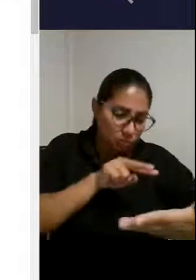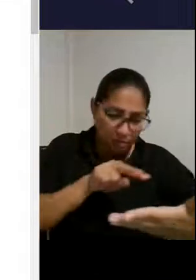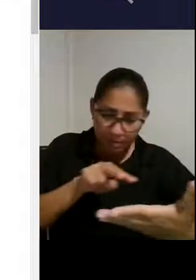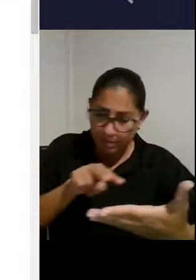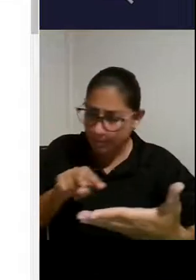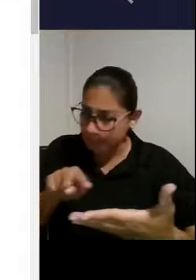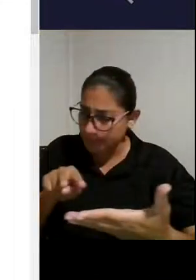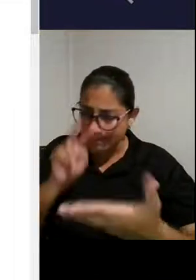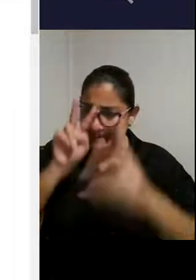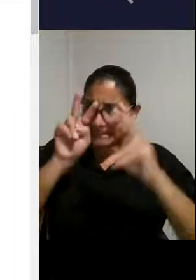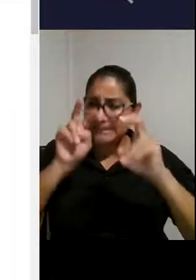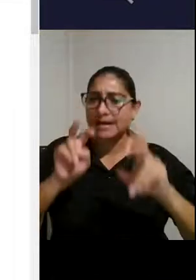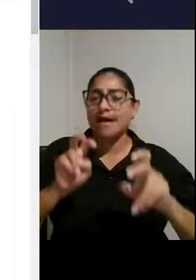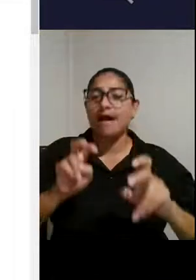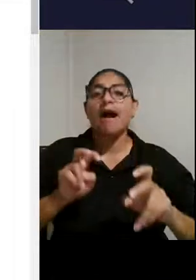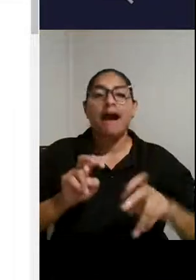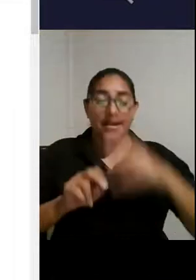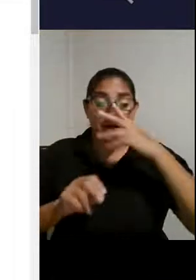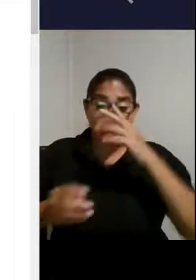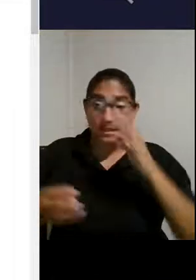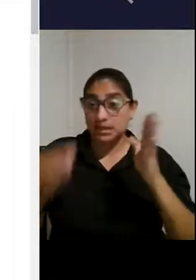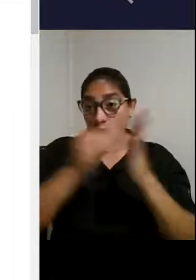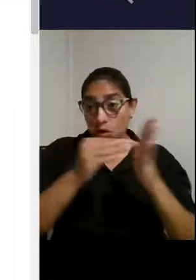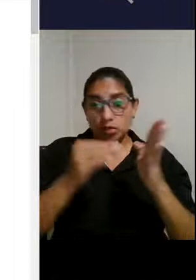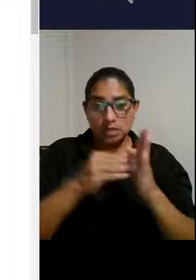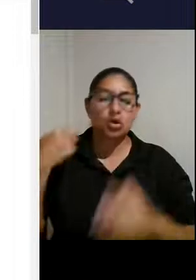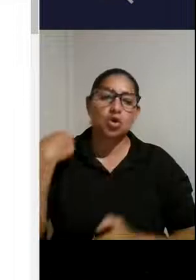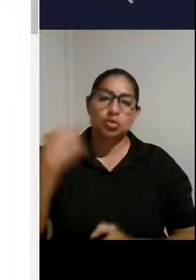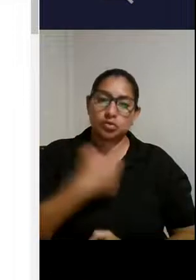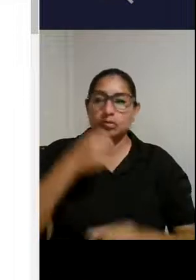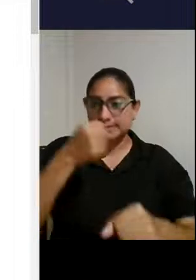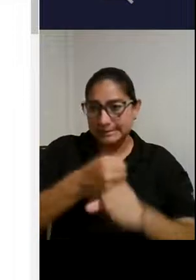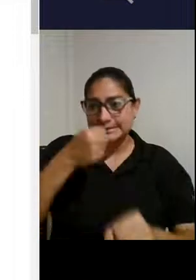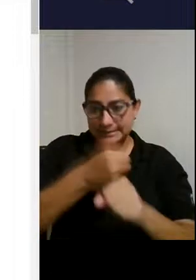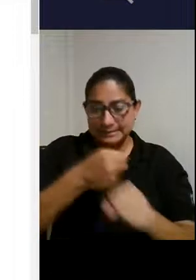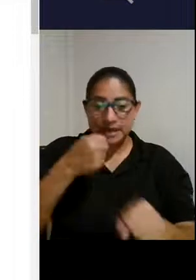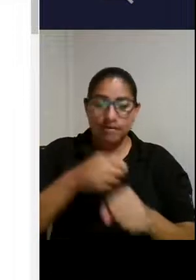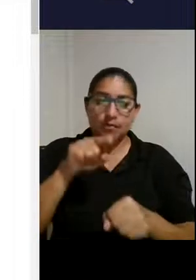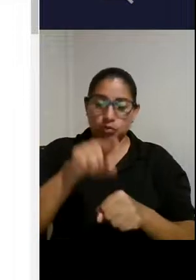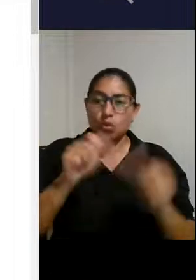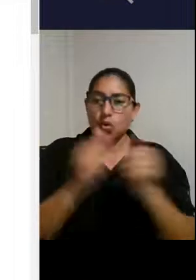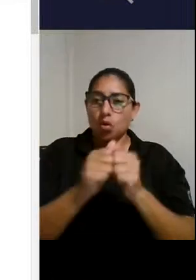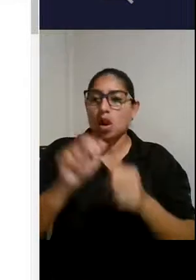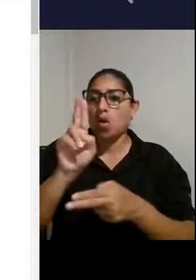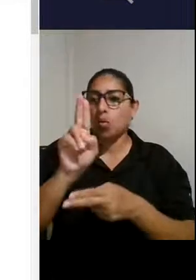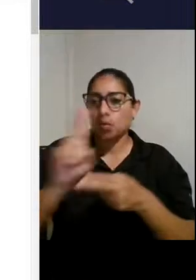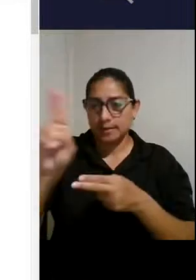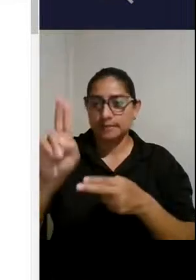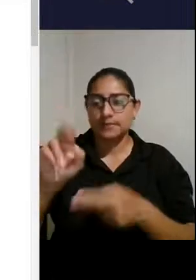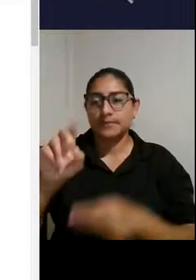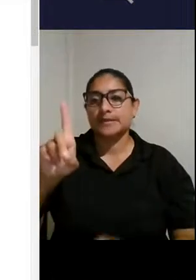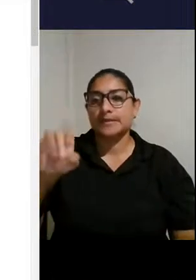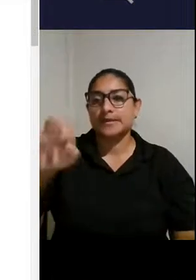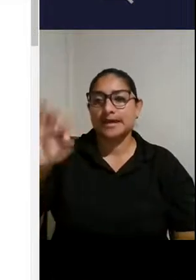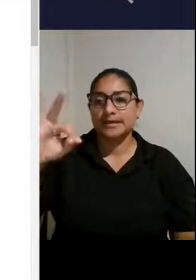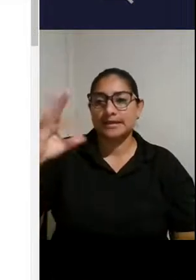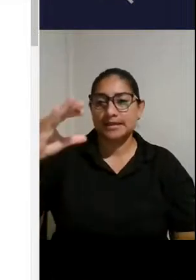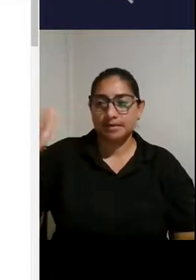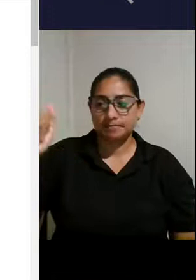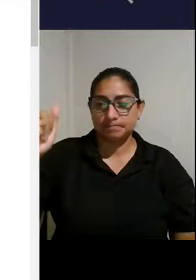Pero estas son las notaciones que nosotros trabajamos en la unidad didáctica.